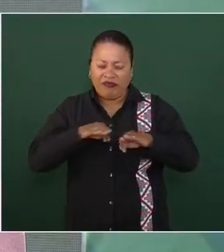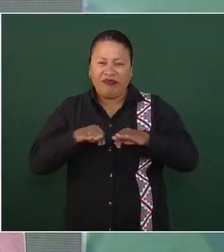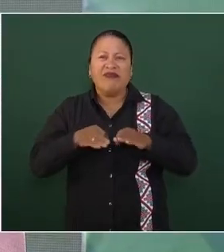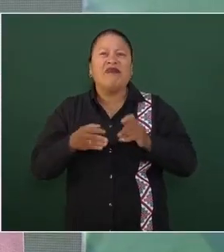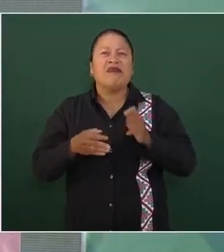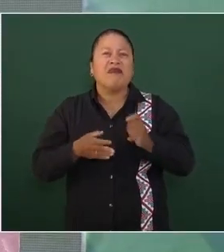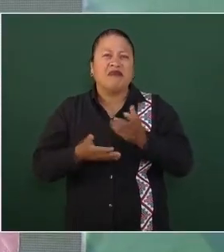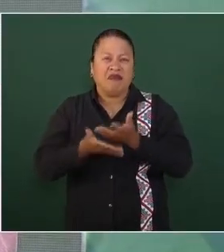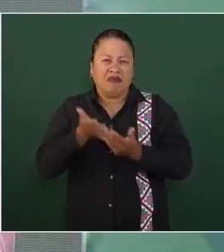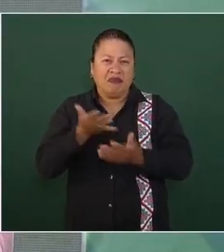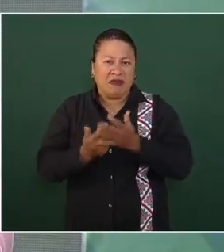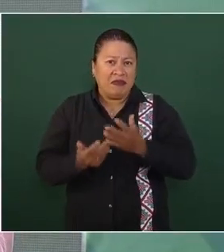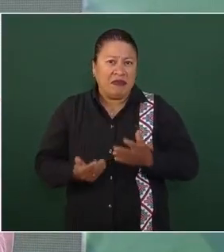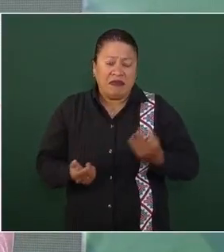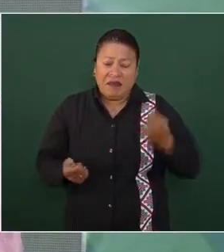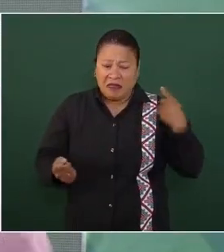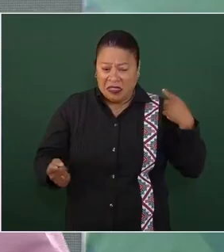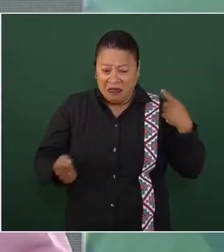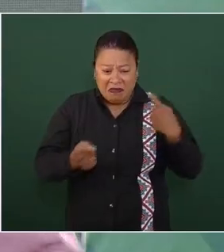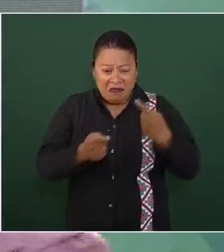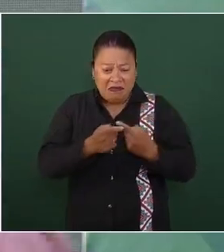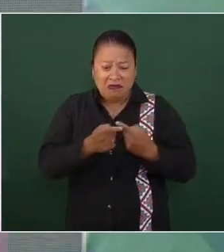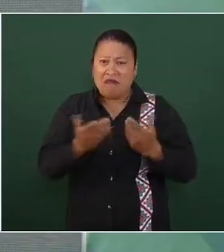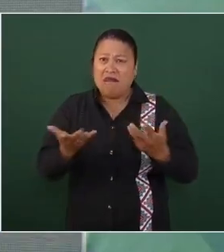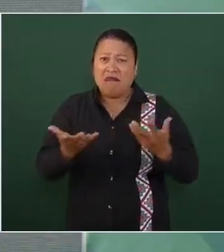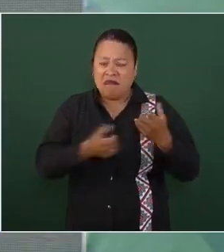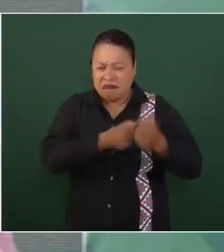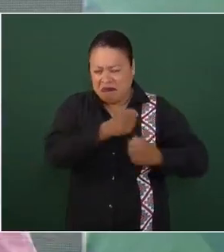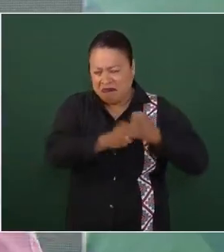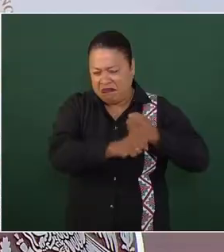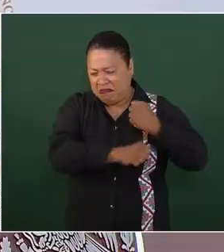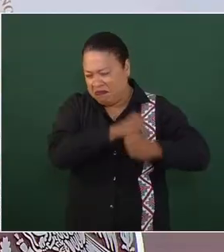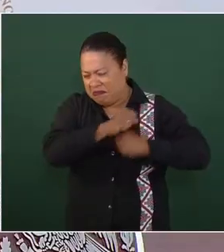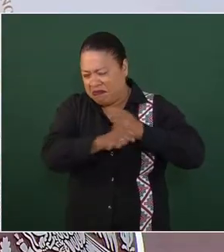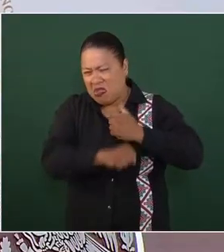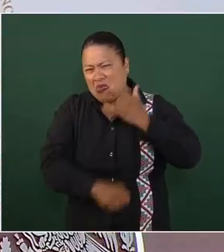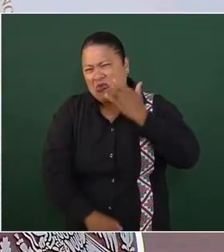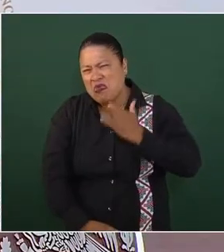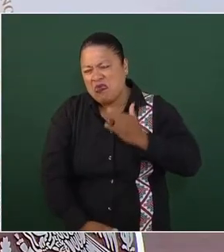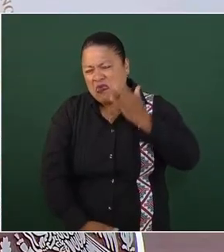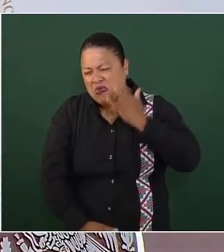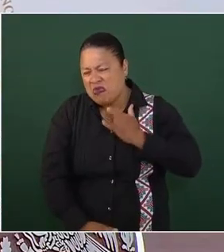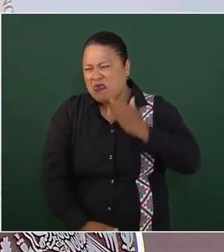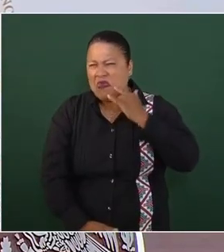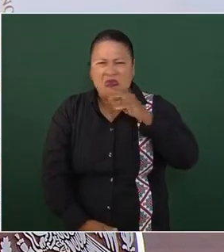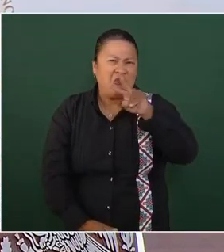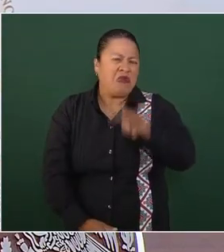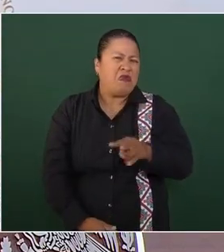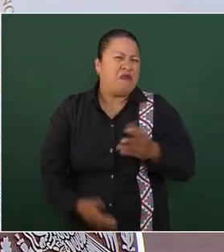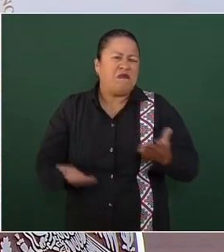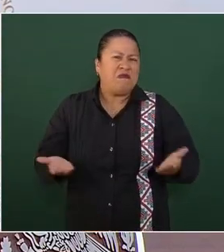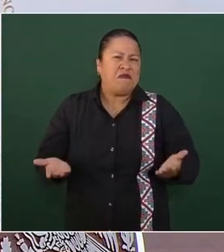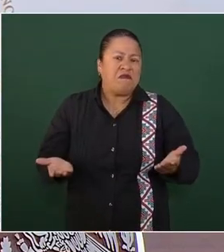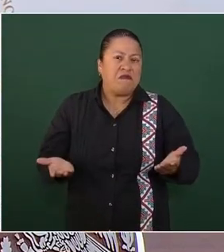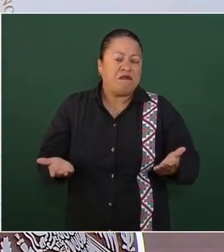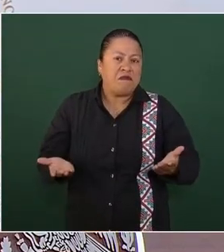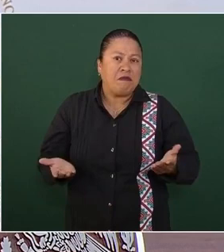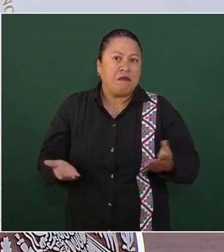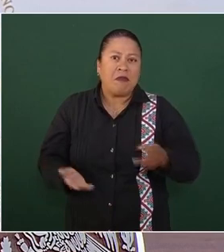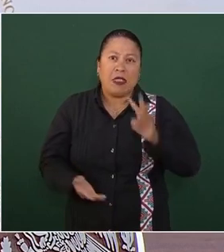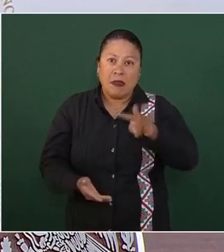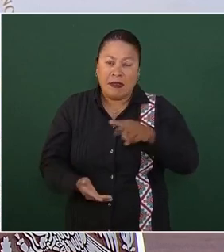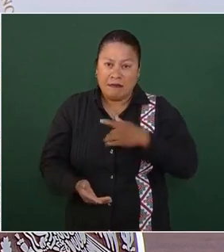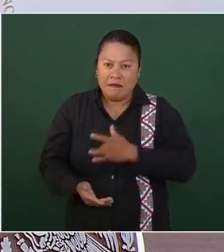ya llevamos muchos años luchando y lo que estimo más